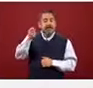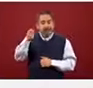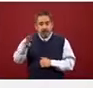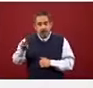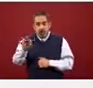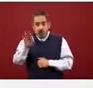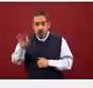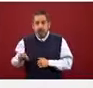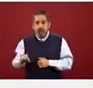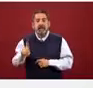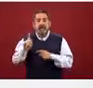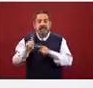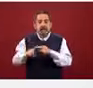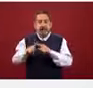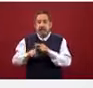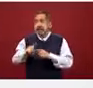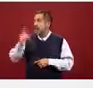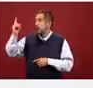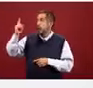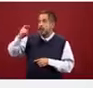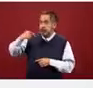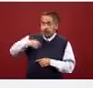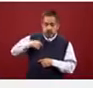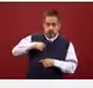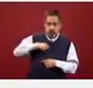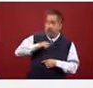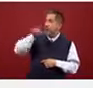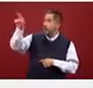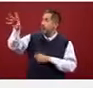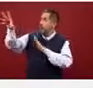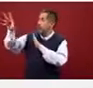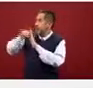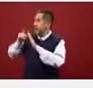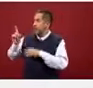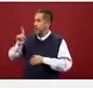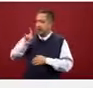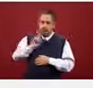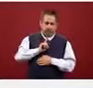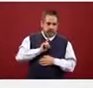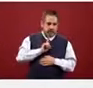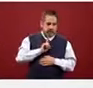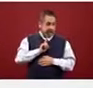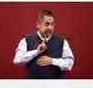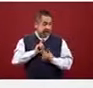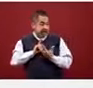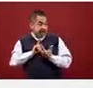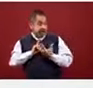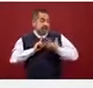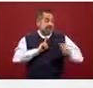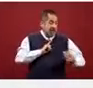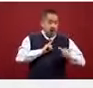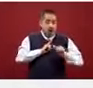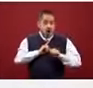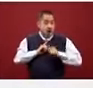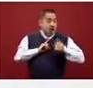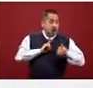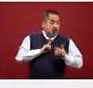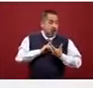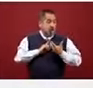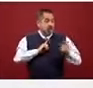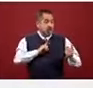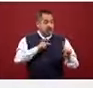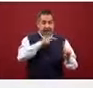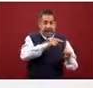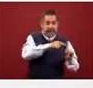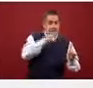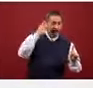19%, son casos asociados a la importación. Es esta relación entre alguien que viajó y contagia a alguien que no